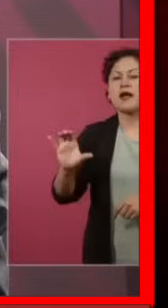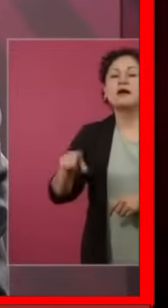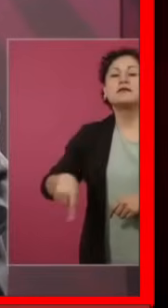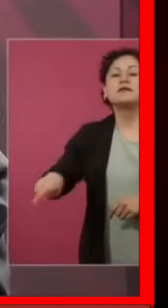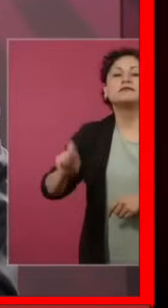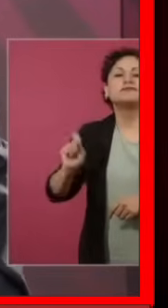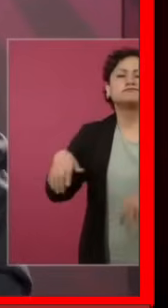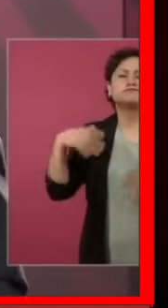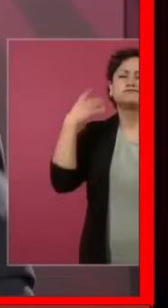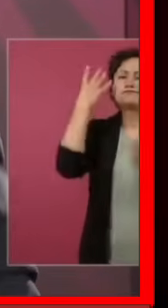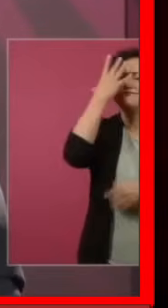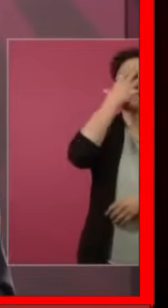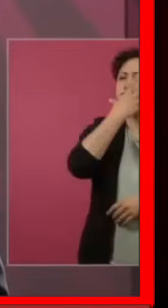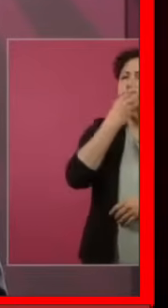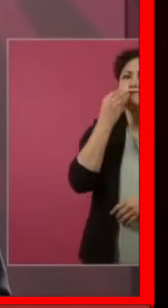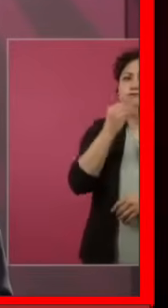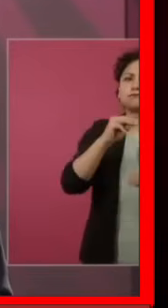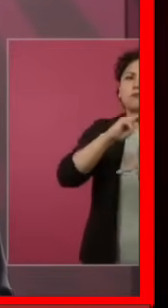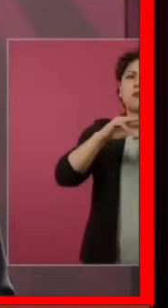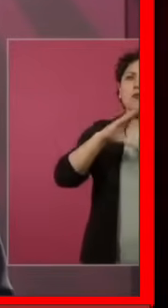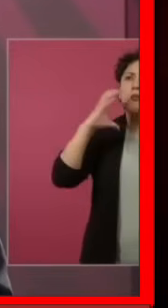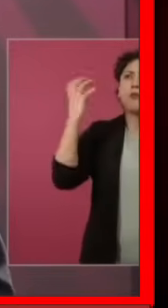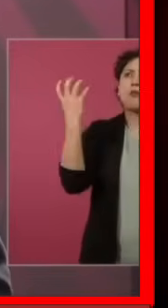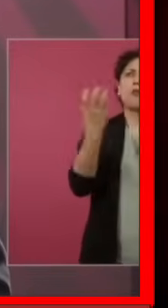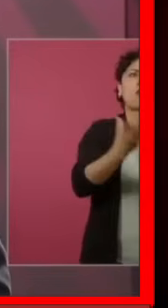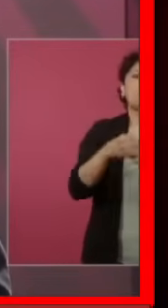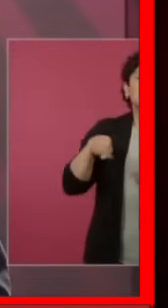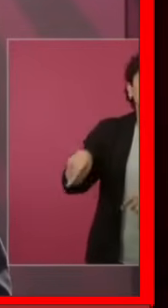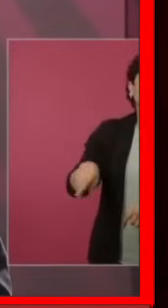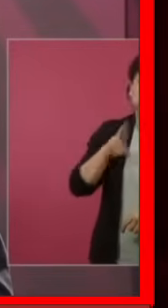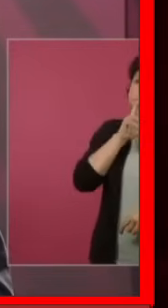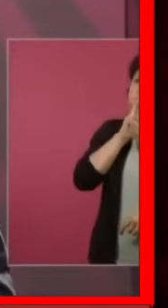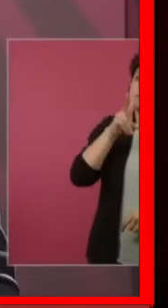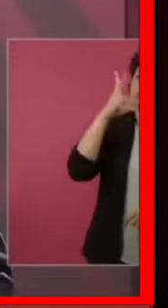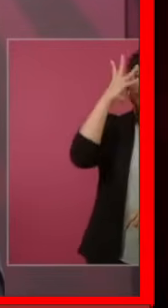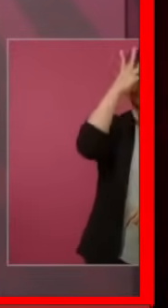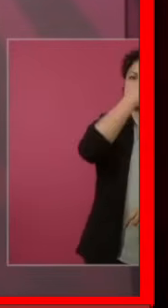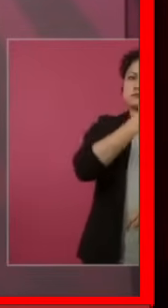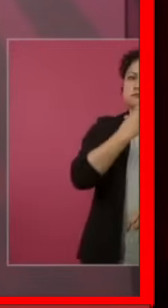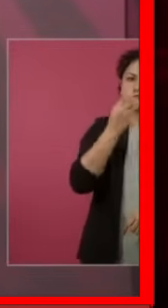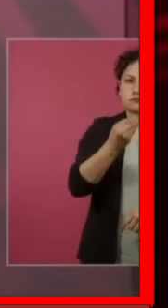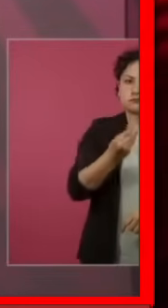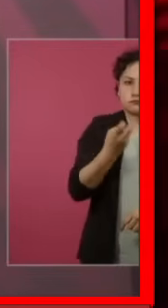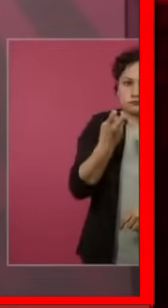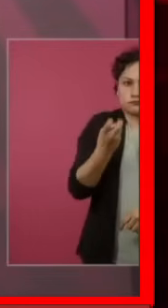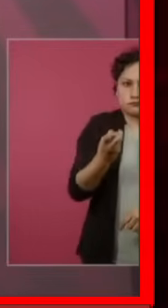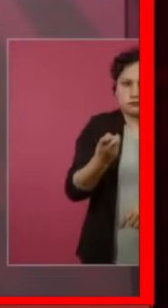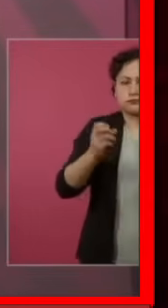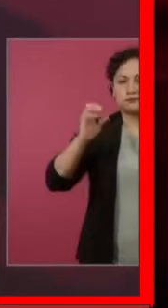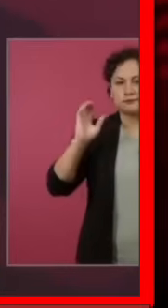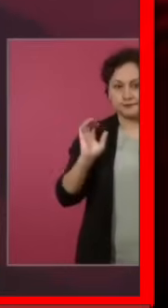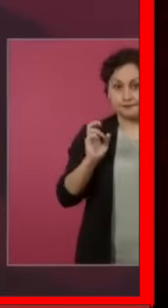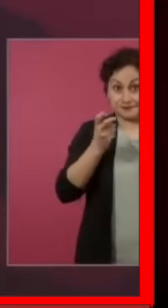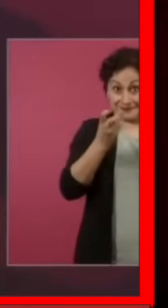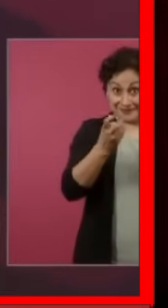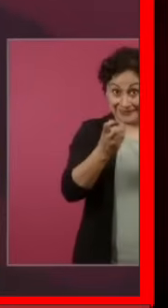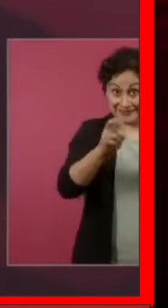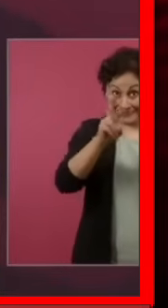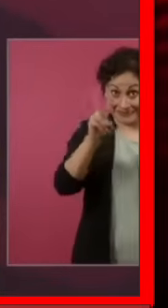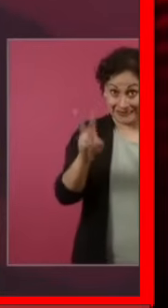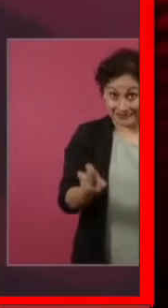Todo esto, ojalá y lo puedan conocer los estadounidenses.